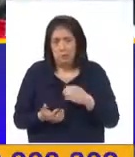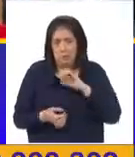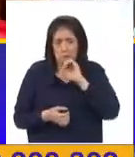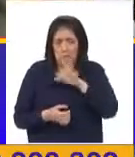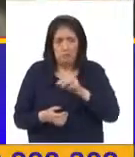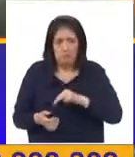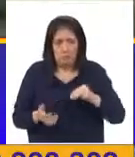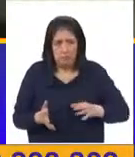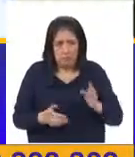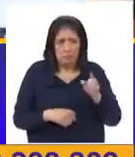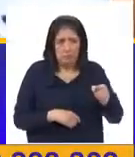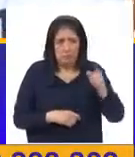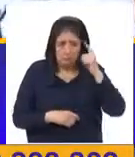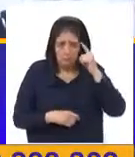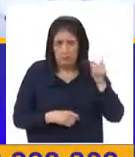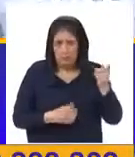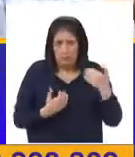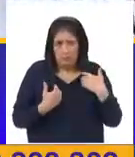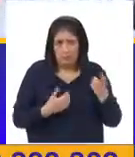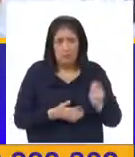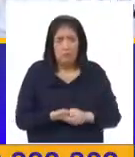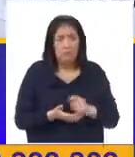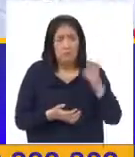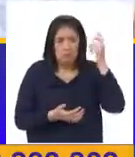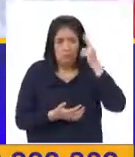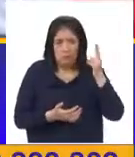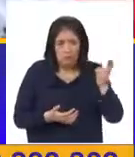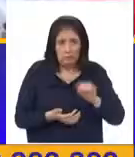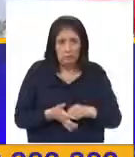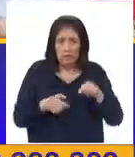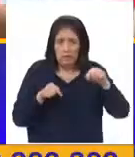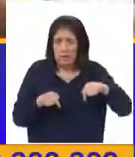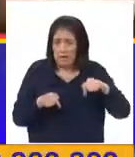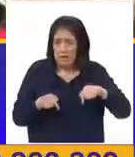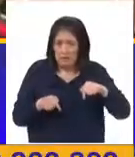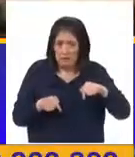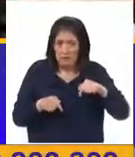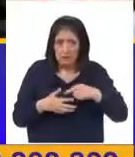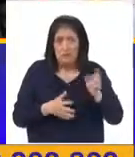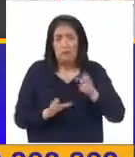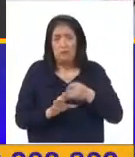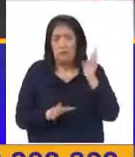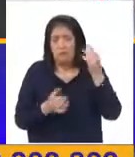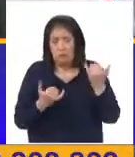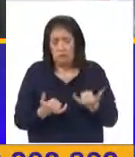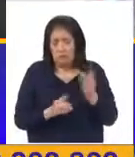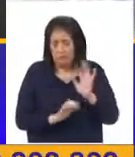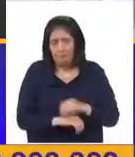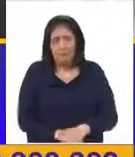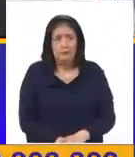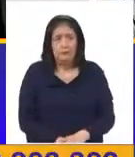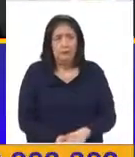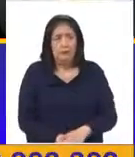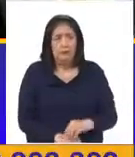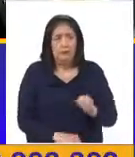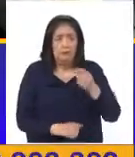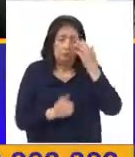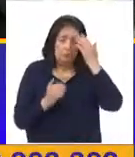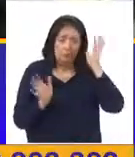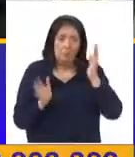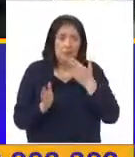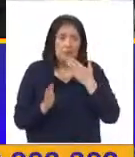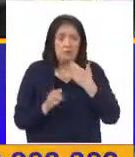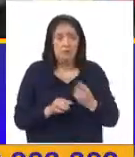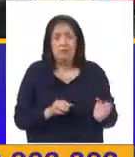ministro, pero ese es el concepto que él tiene. Por tanto, aquí lo que corresponde es que él renuncie hoy. Ya no sé, veremos a